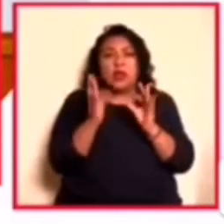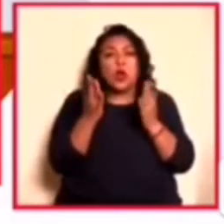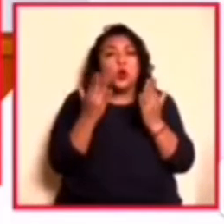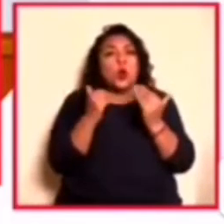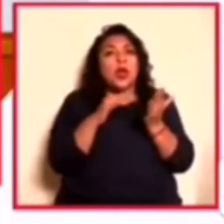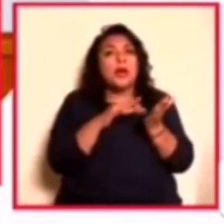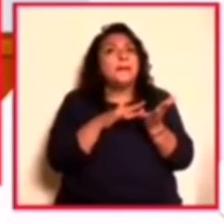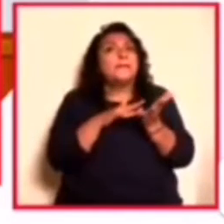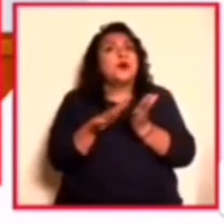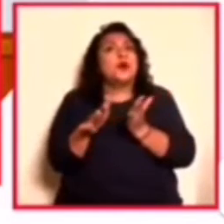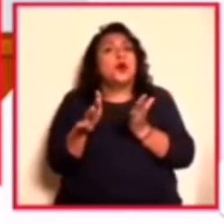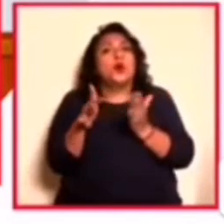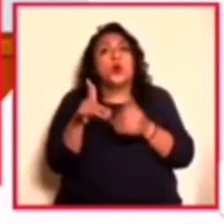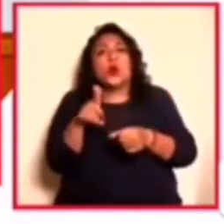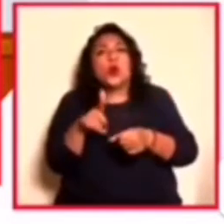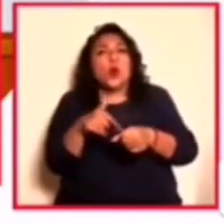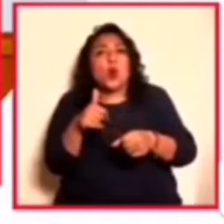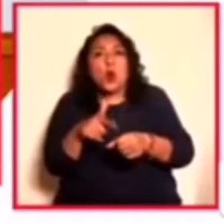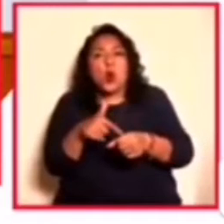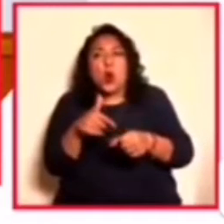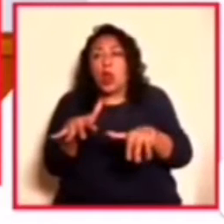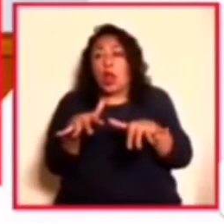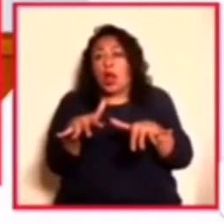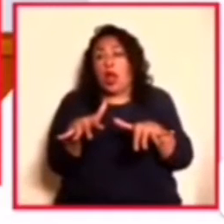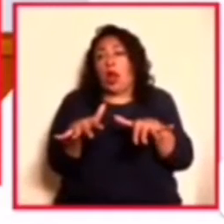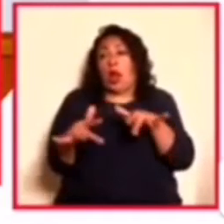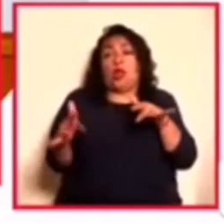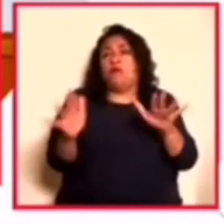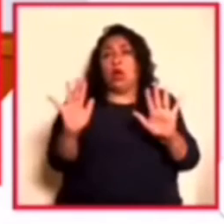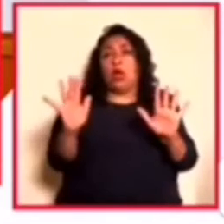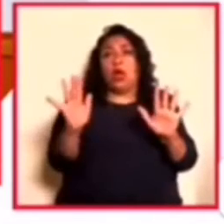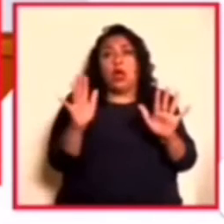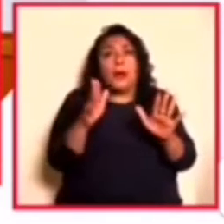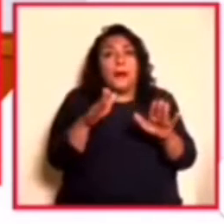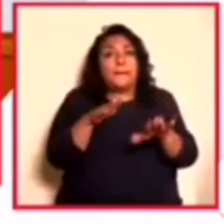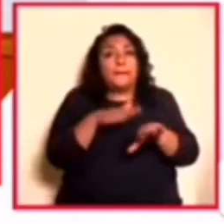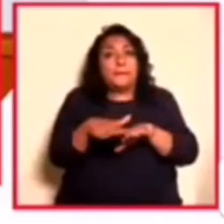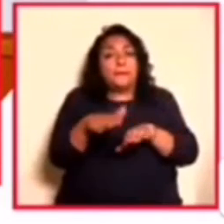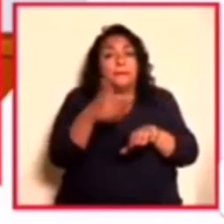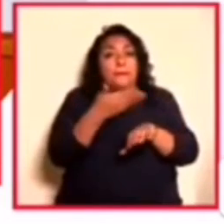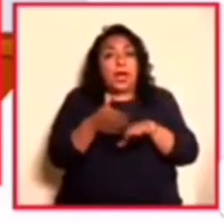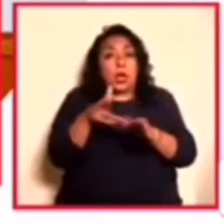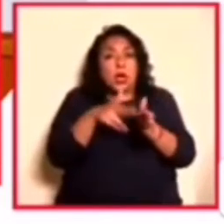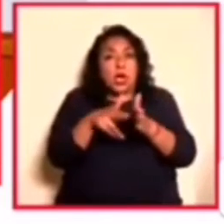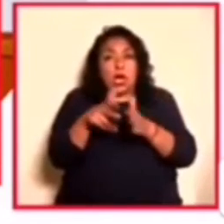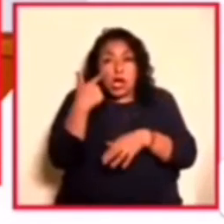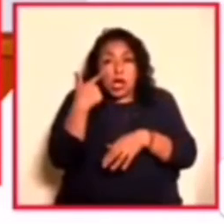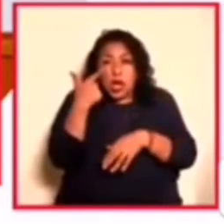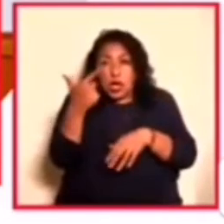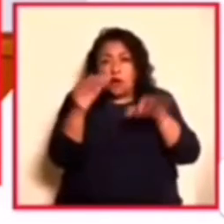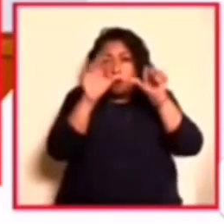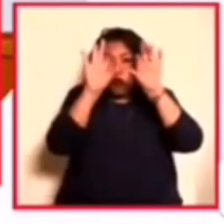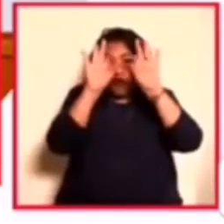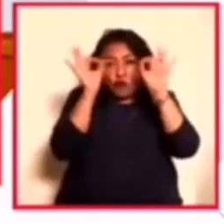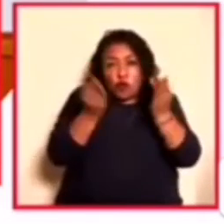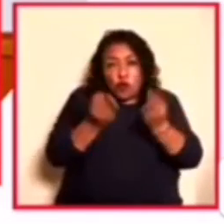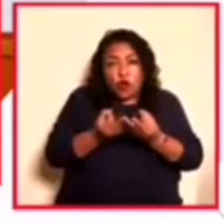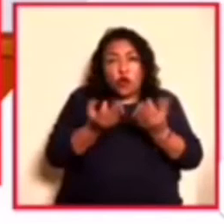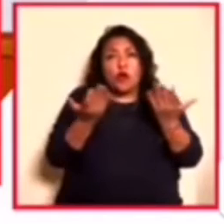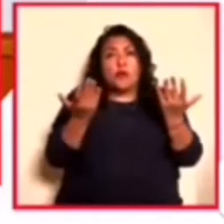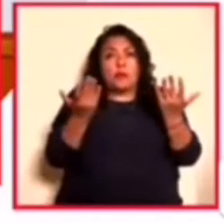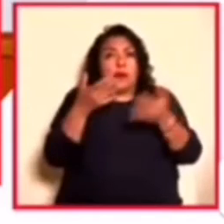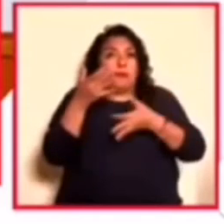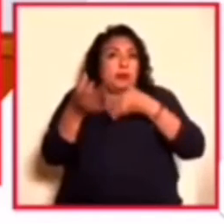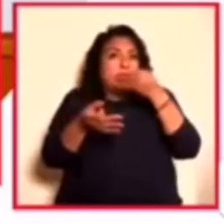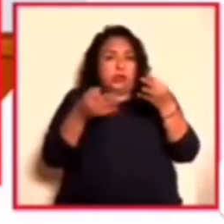en el color no te distrae el color no sino que ves directamente en las formas directamente el mensaje